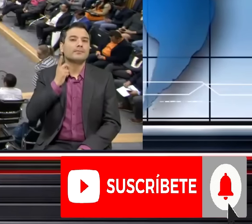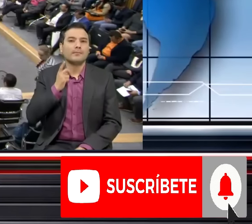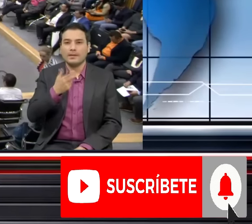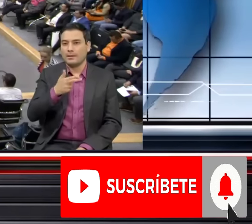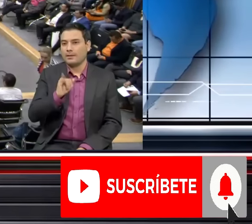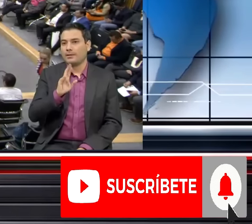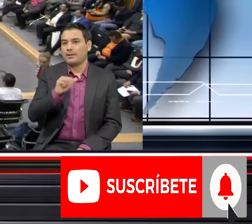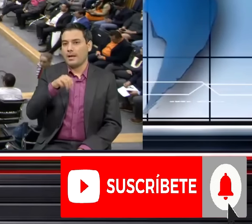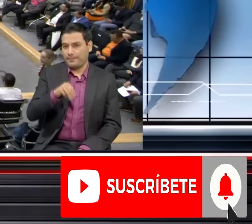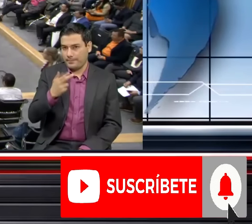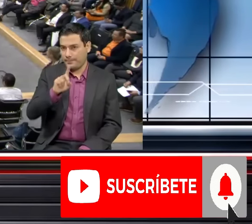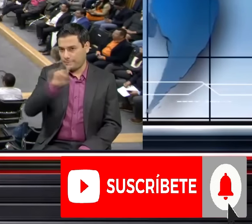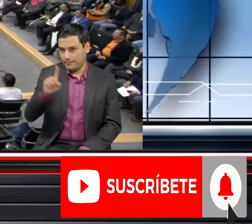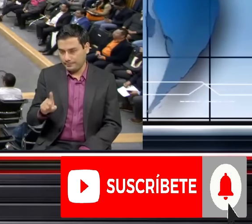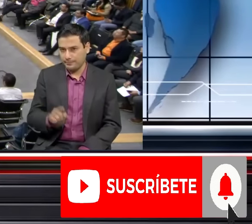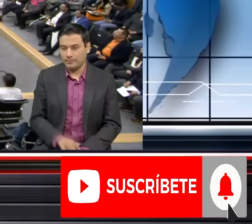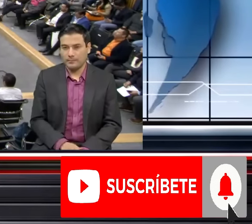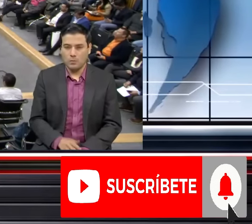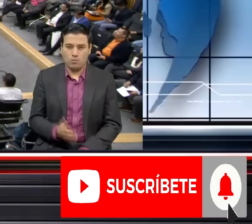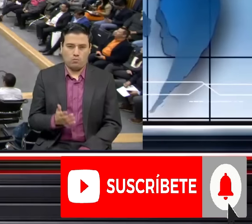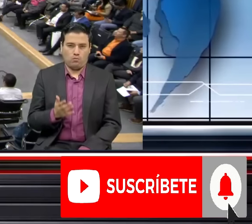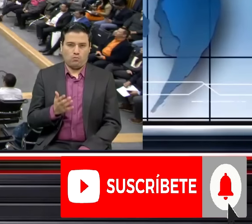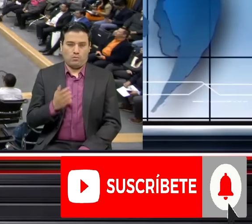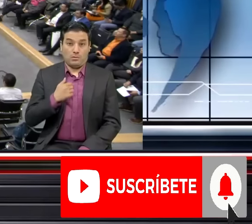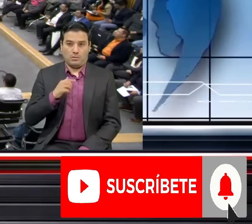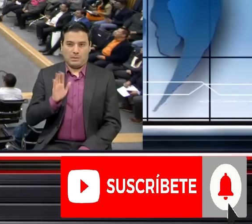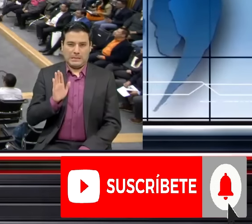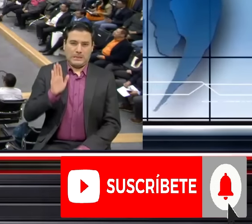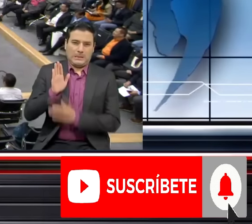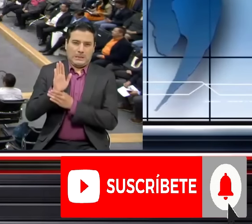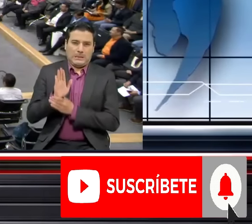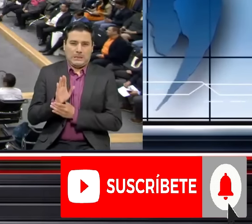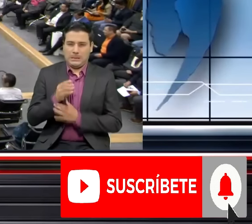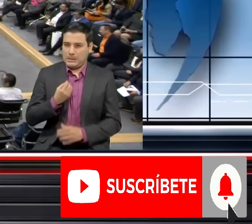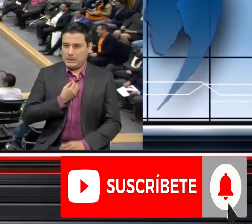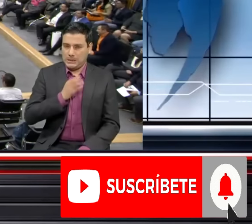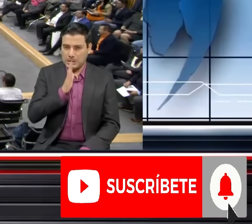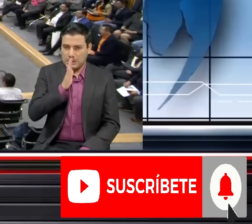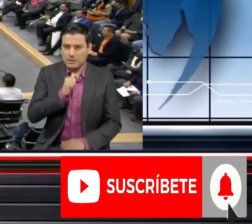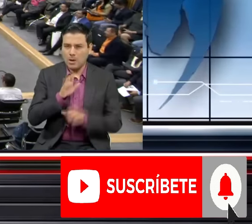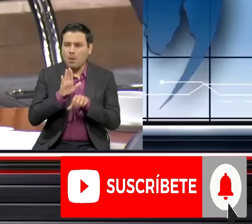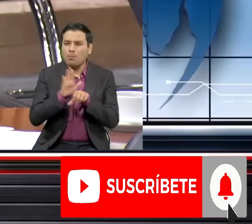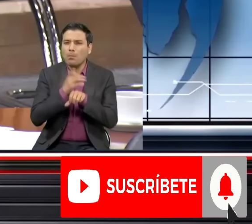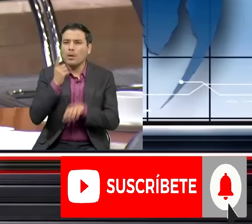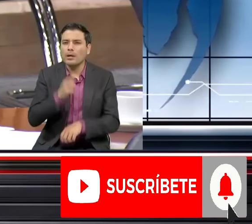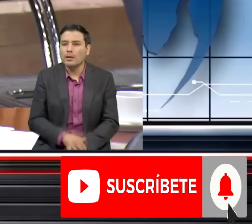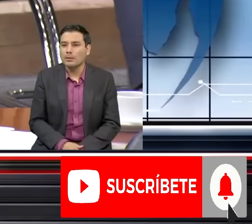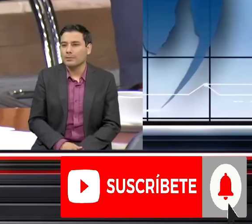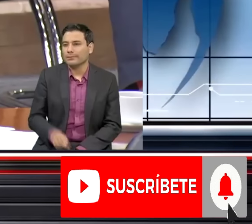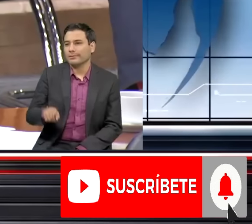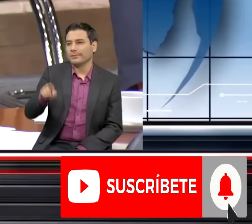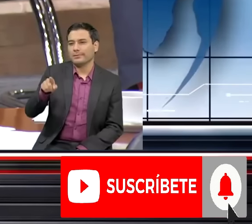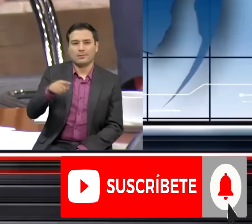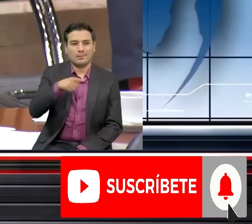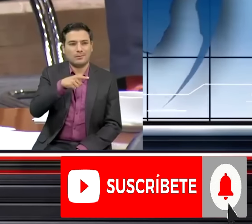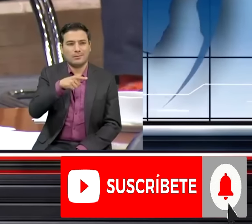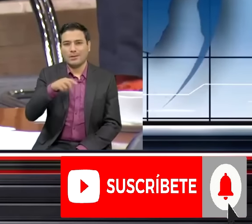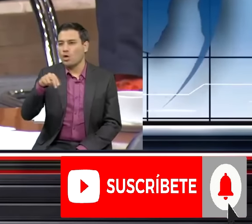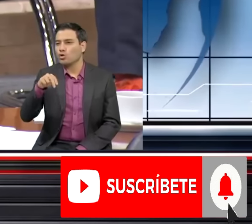Irán Hernández. Gracias, no me pude resistir, porque aquí pues estamos siendo intérpretes de Noroña, ¿no?